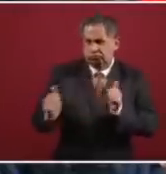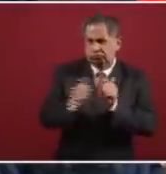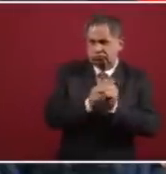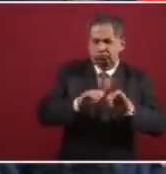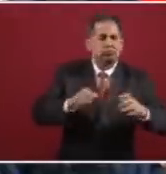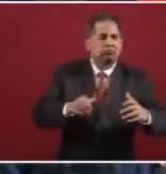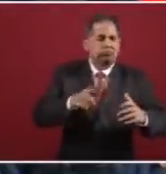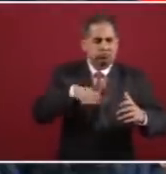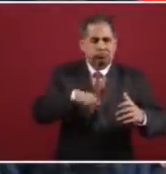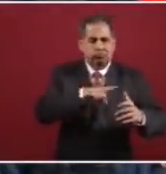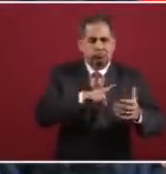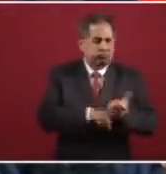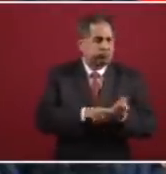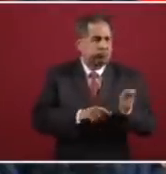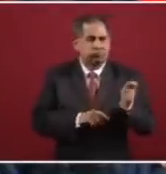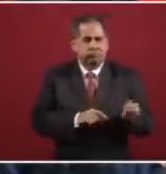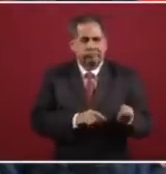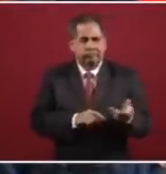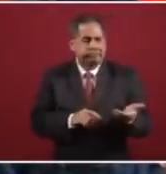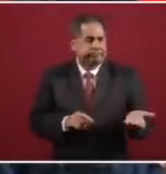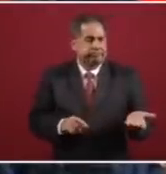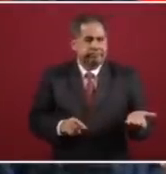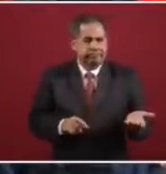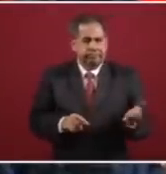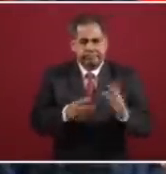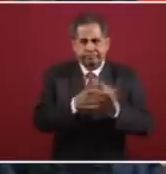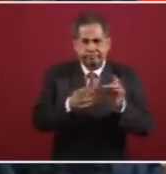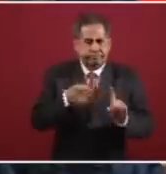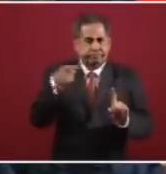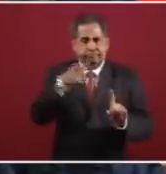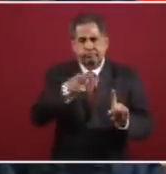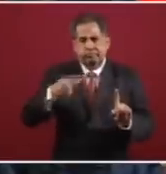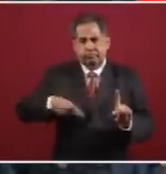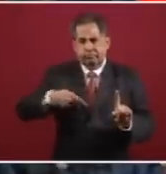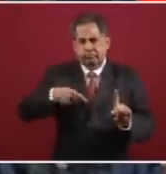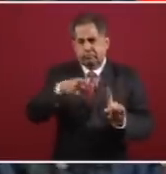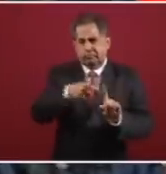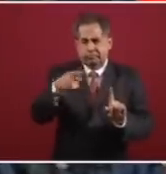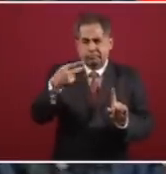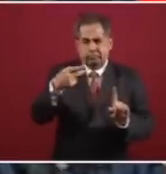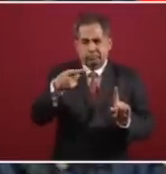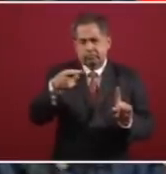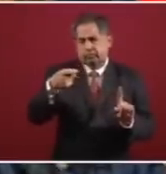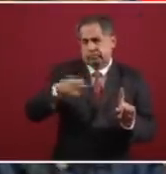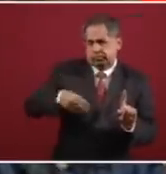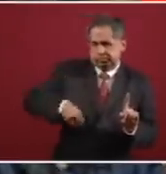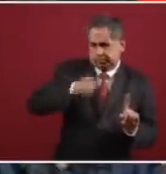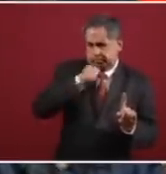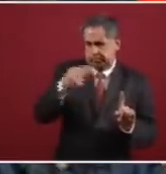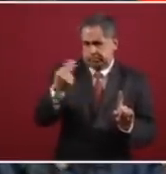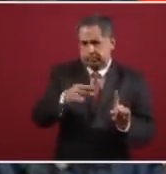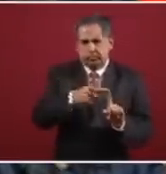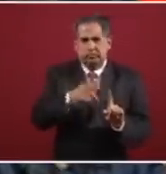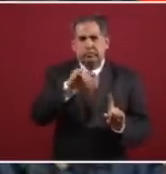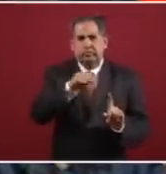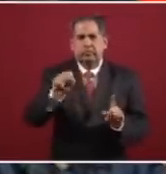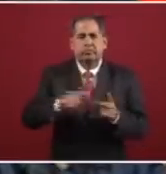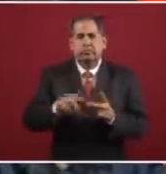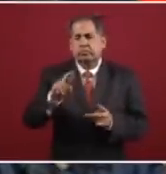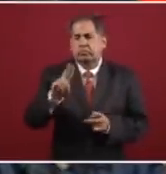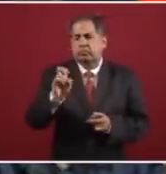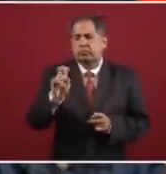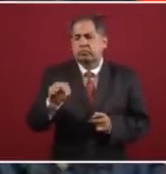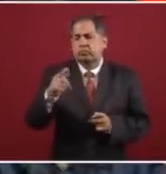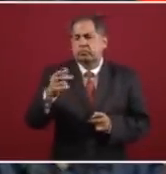y servicios? Aquí señalan a una persona, sin que se le culpe, en el IMSS, a Rubén González